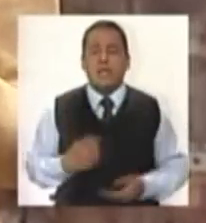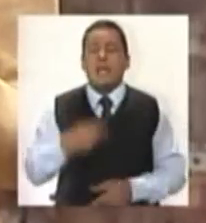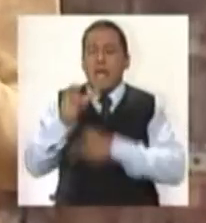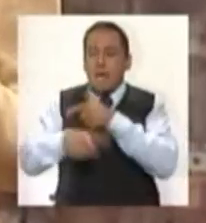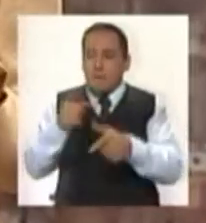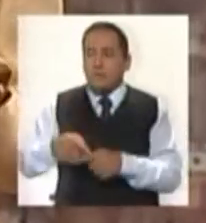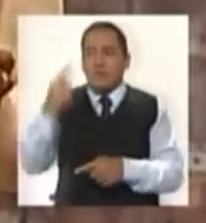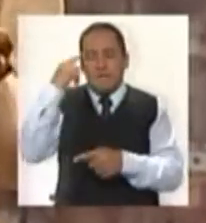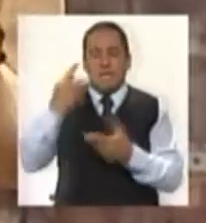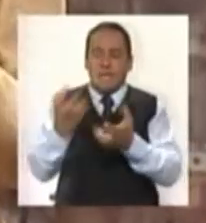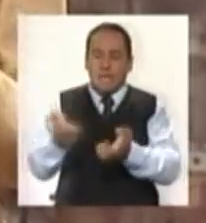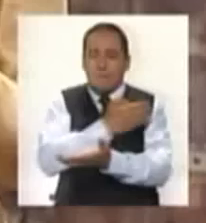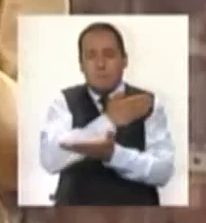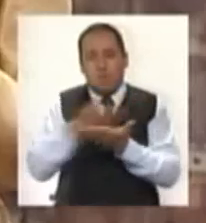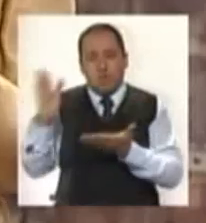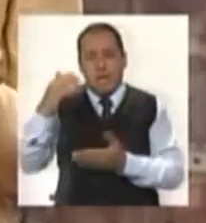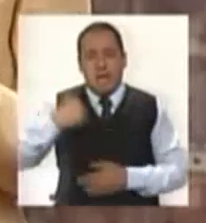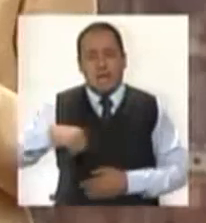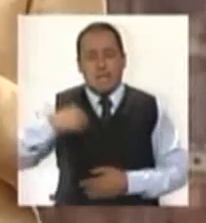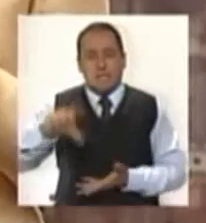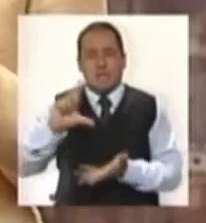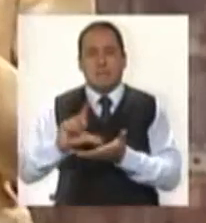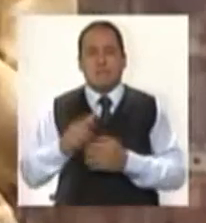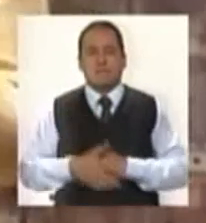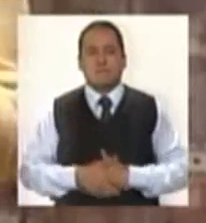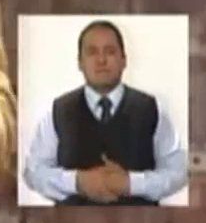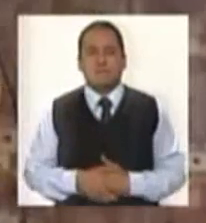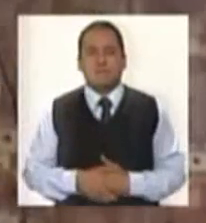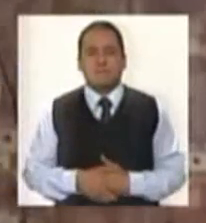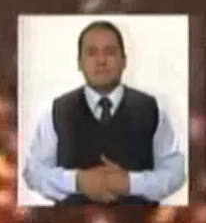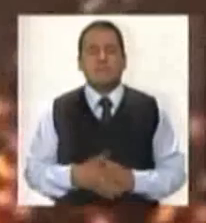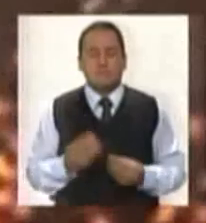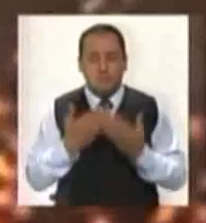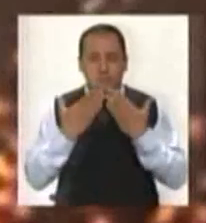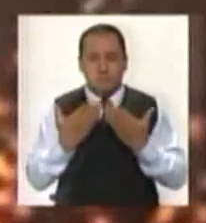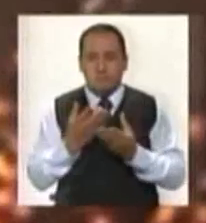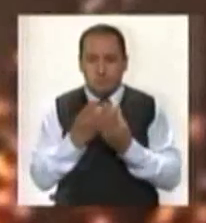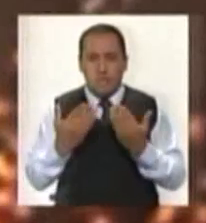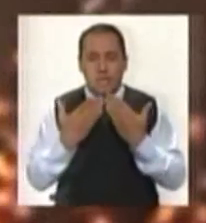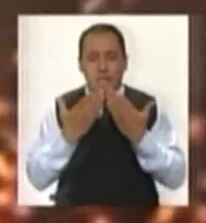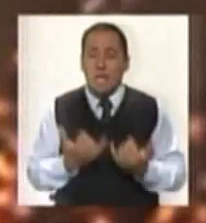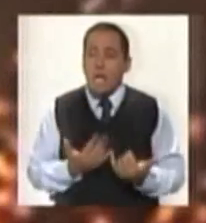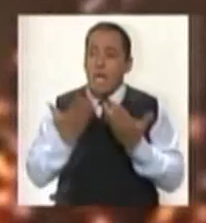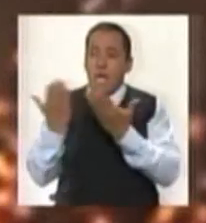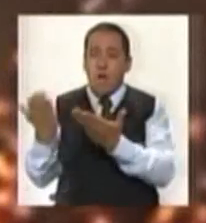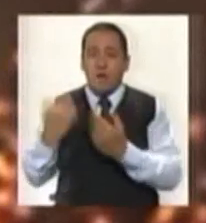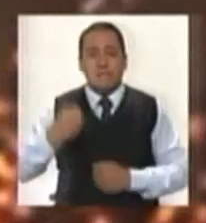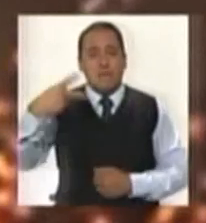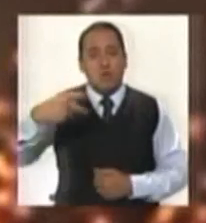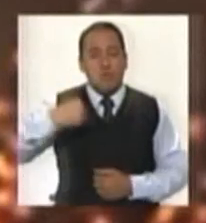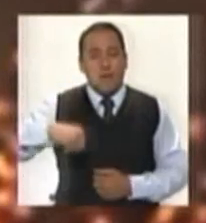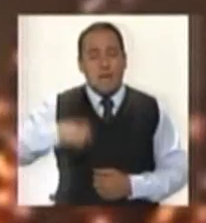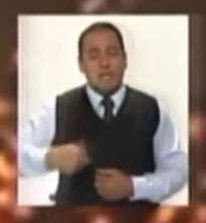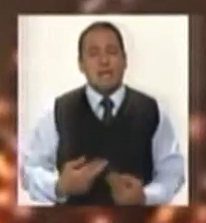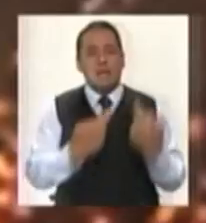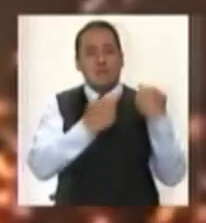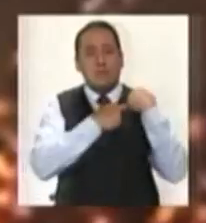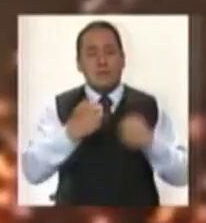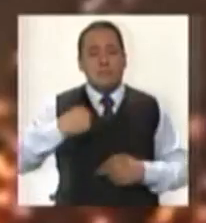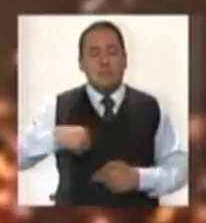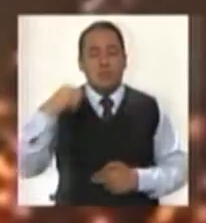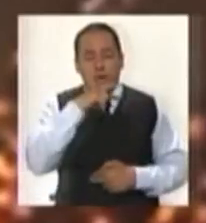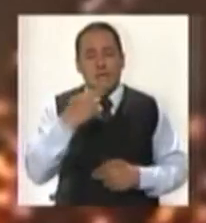va a revocar, señora Susana Villarán de la Puente. Muchas gracias, señora Patricia Juárez. Es el turno del señor Eduardo Segarra. Como representante de la